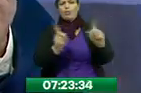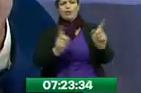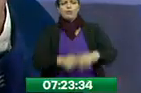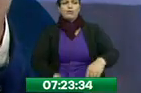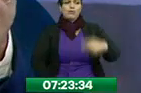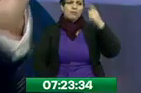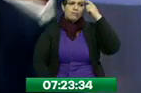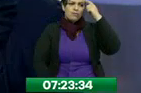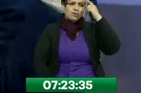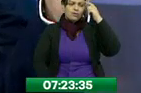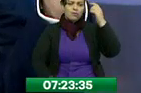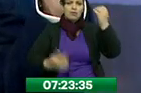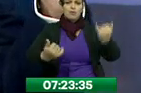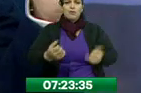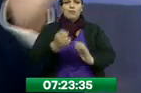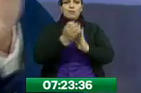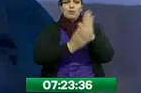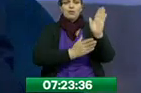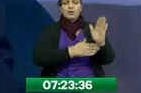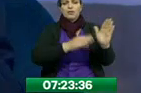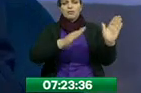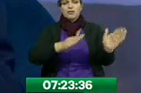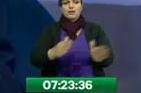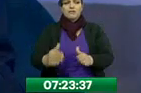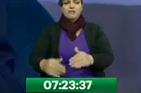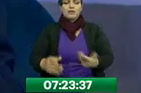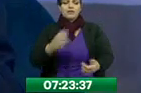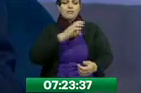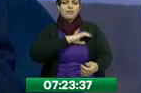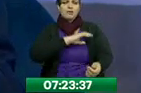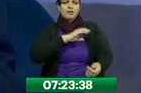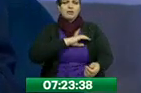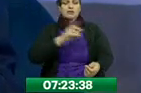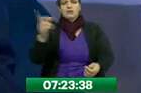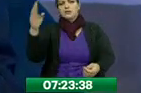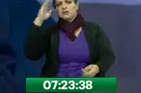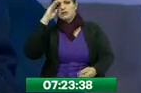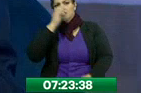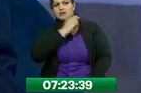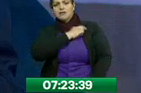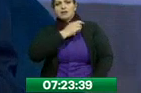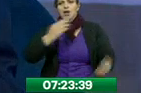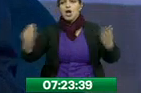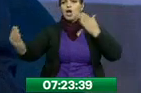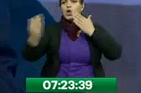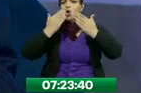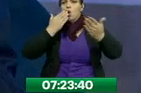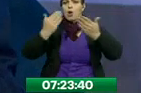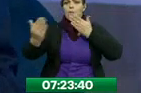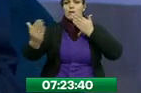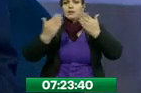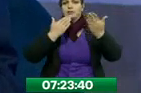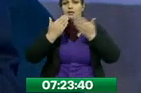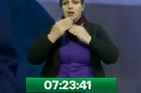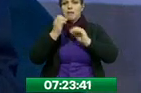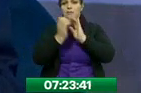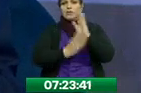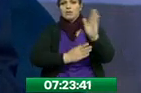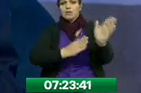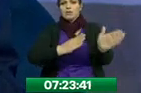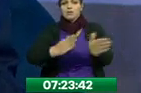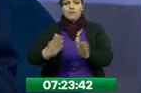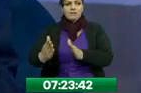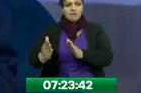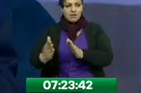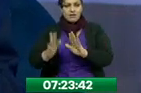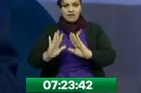en conjunto con las Fuerzas Armadas y la Policía Nacional. Lo pondría en conocimiento de los ecuatorianos y convocaría a la